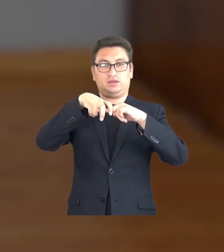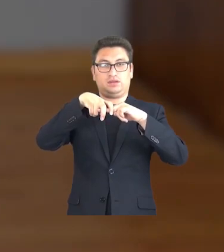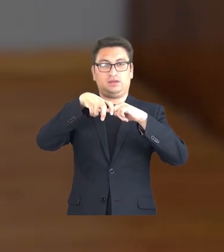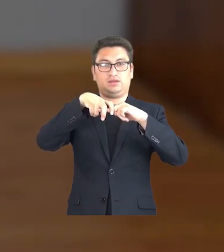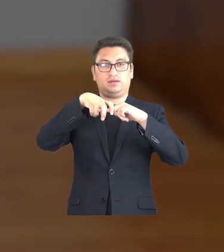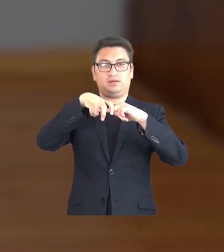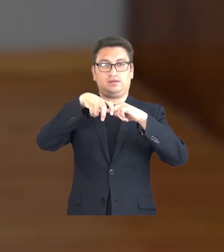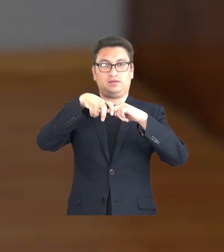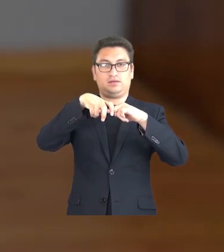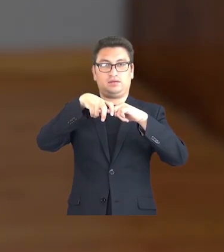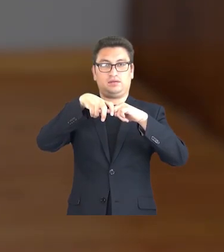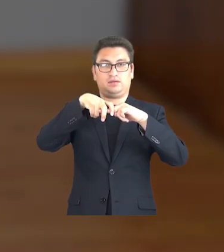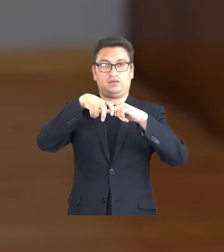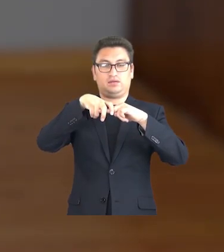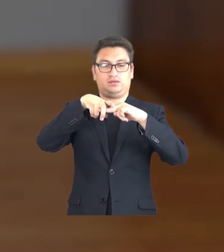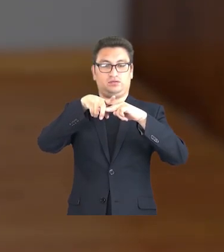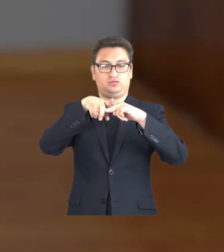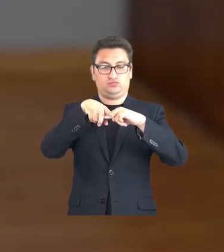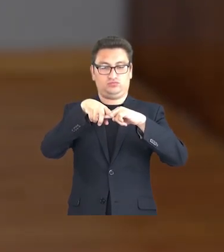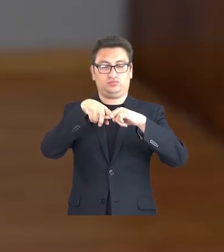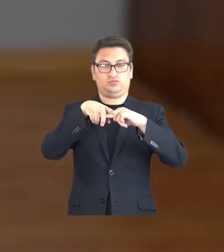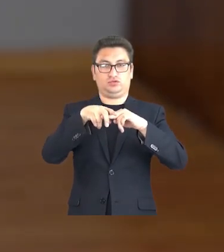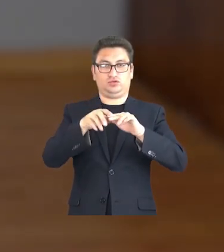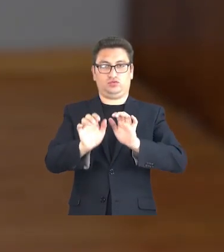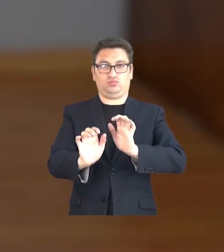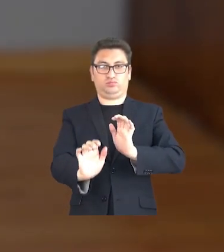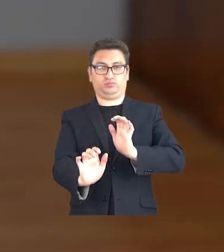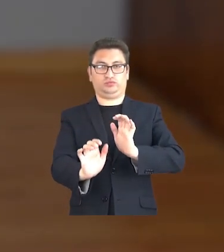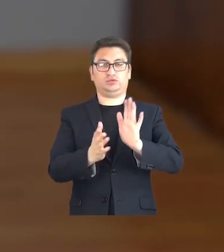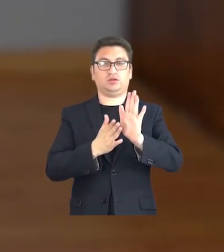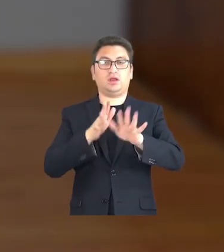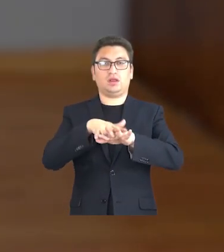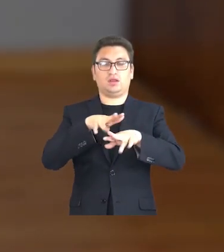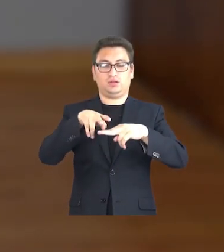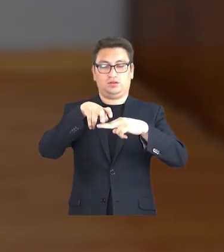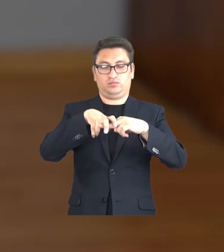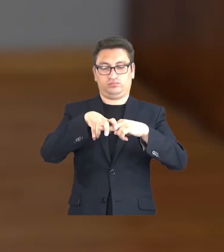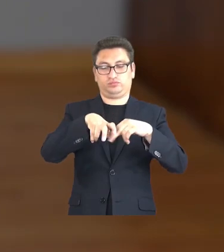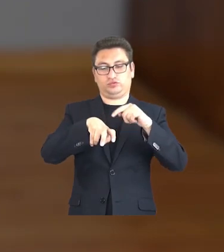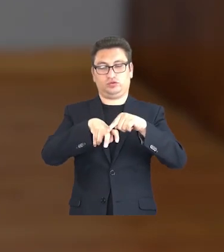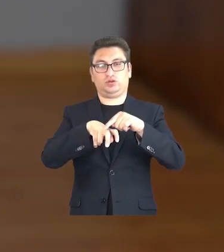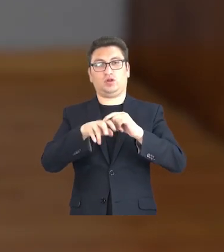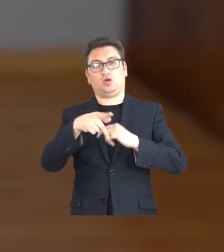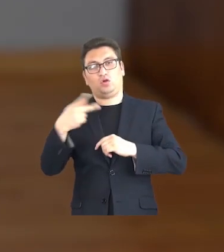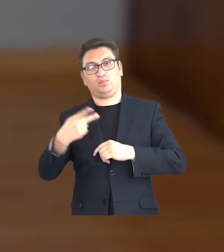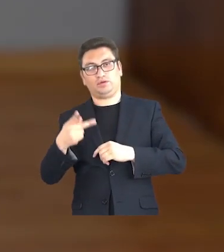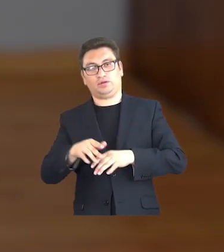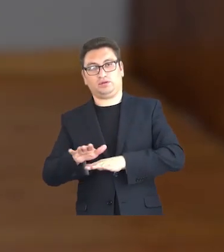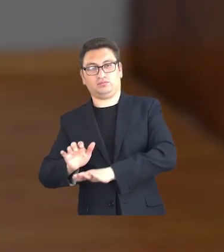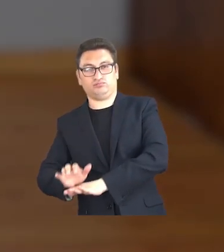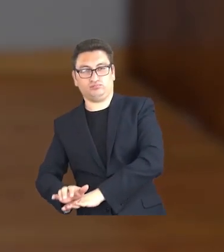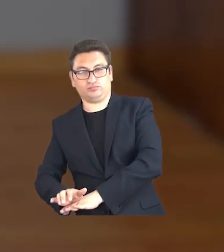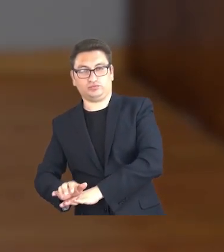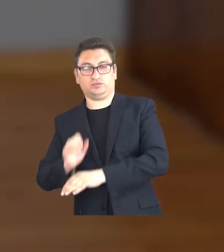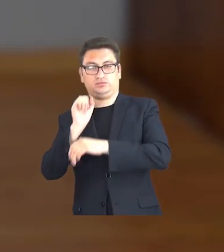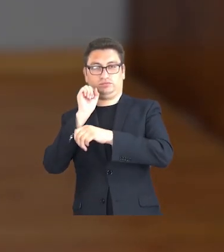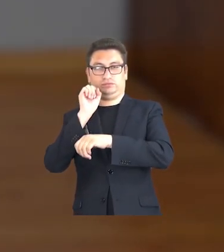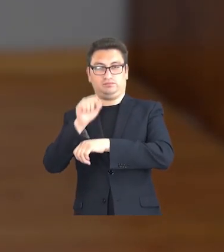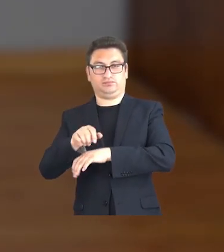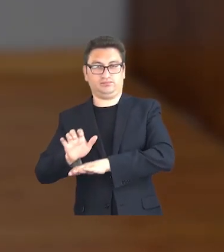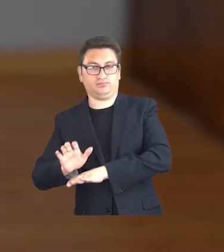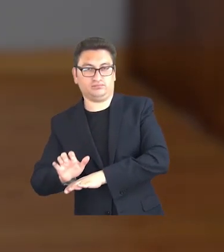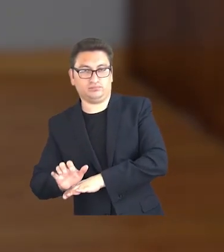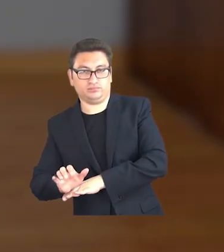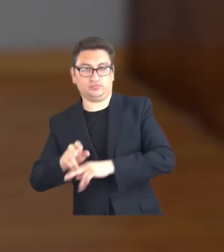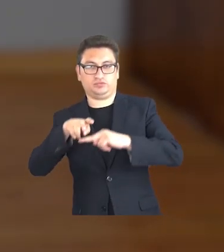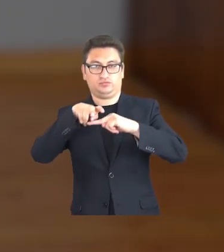frente con el talón apoyado en el suelo. Coloca tus manos sobre la otra pierna como apoyo. Inclínate ligeramente hacia